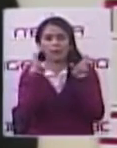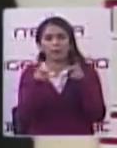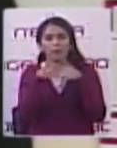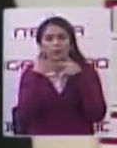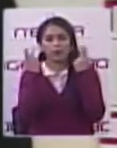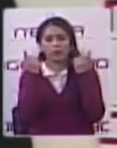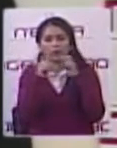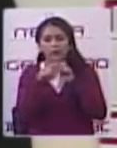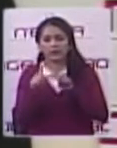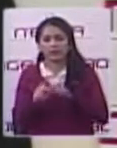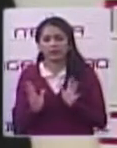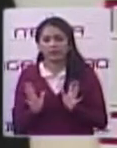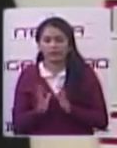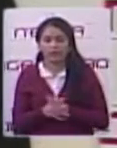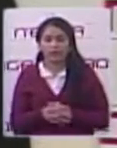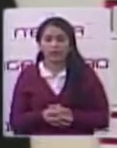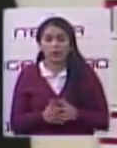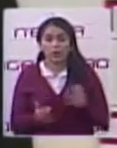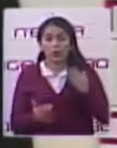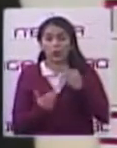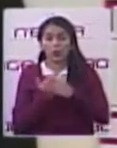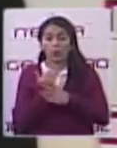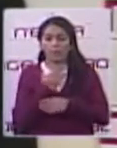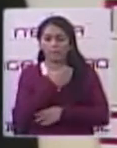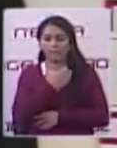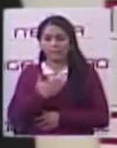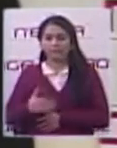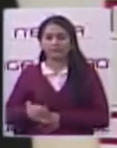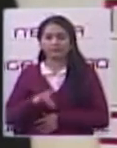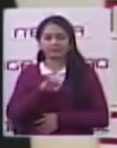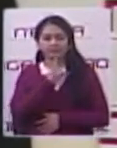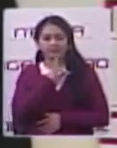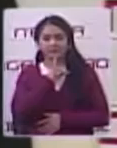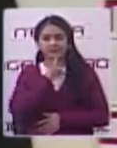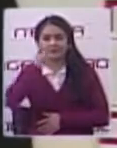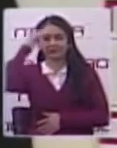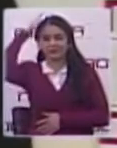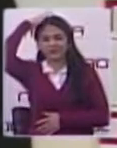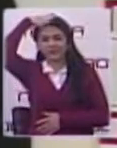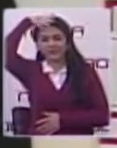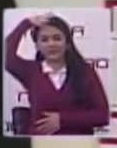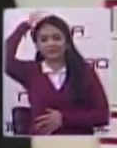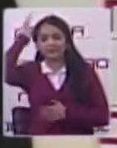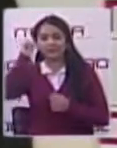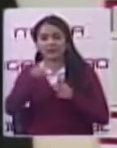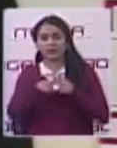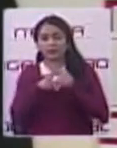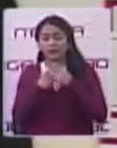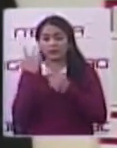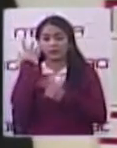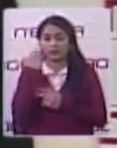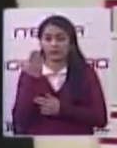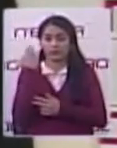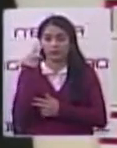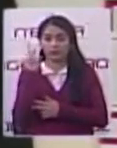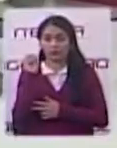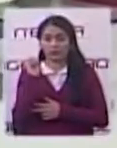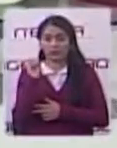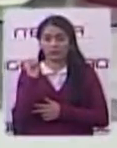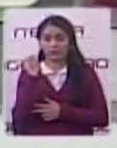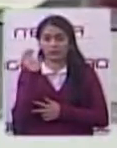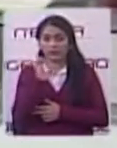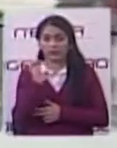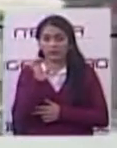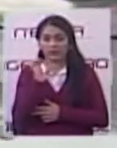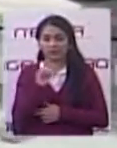¿no? Reacción al nuevo presidente Trump, quien ahora ya es el presidente del país desde el pasado viernes. Lo que